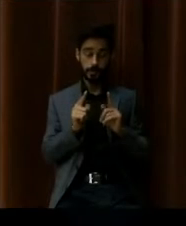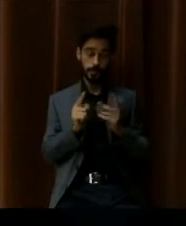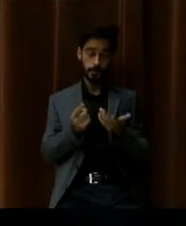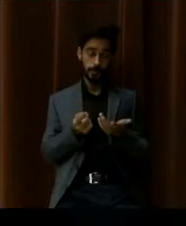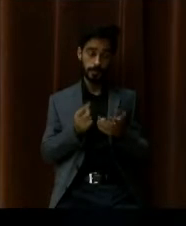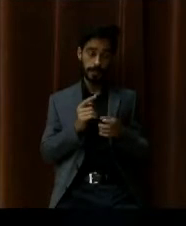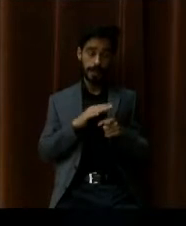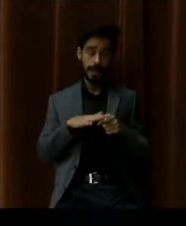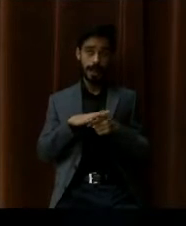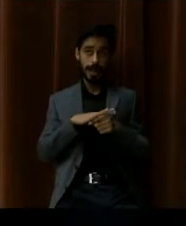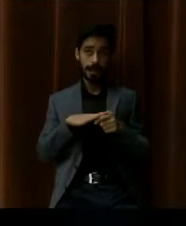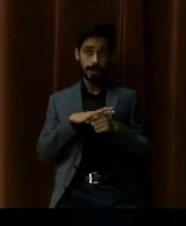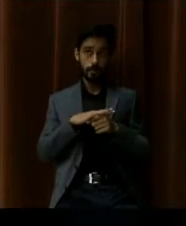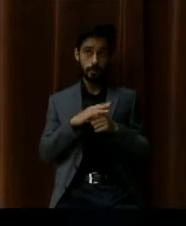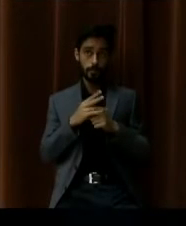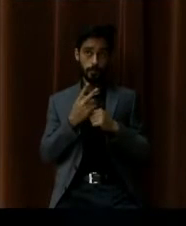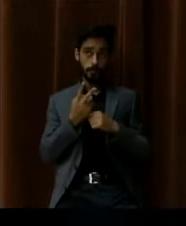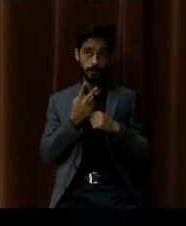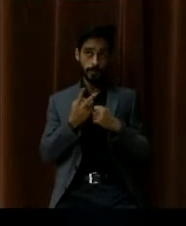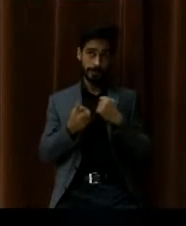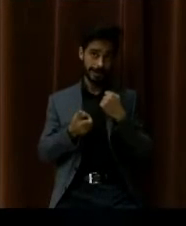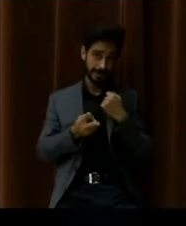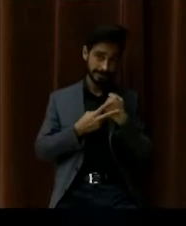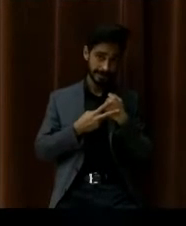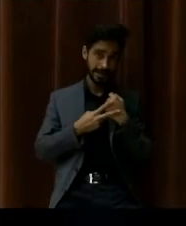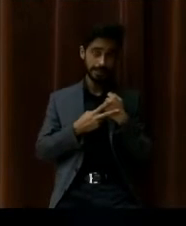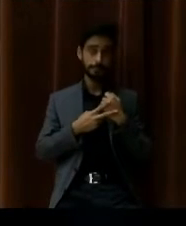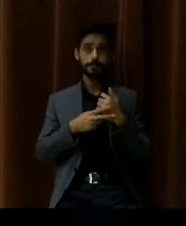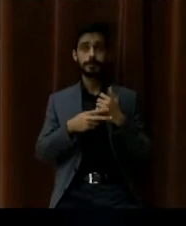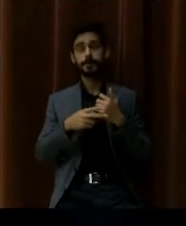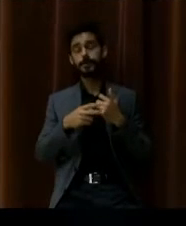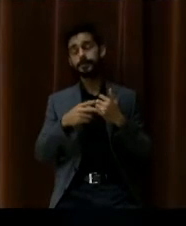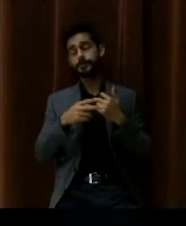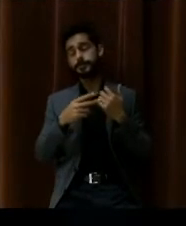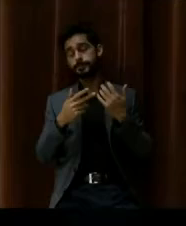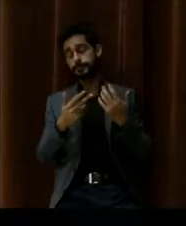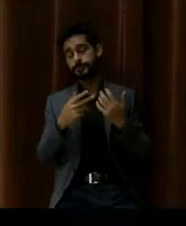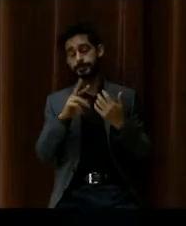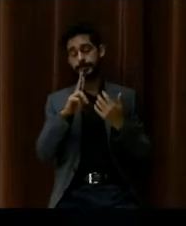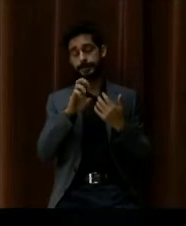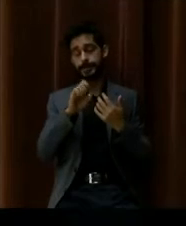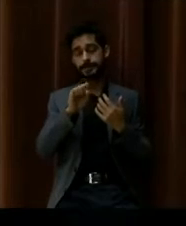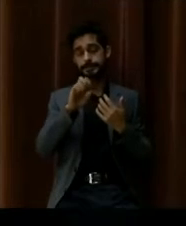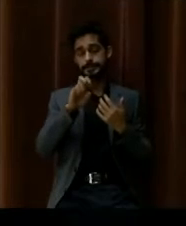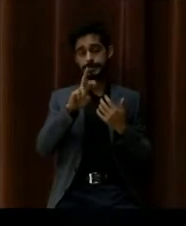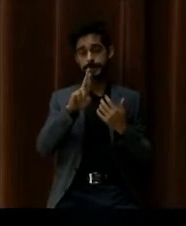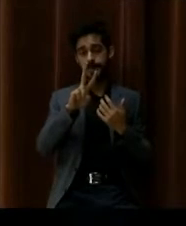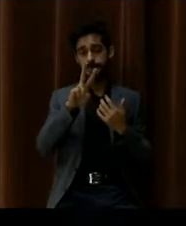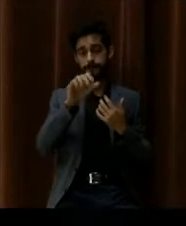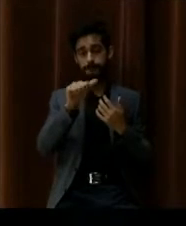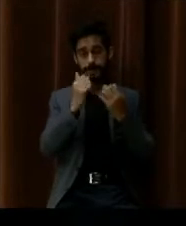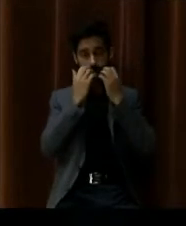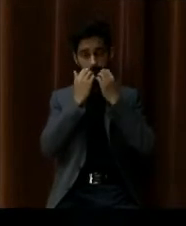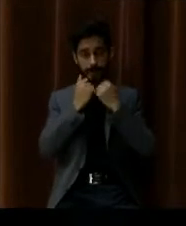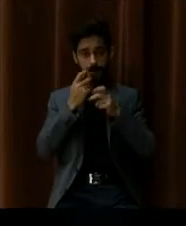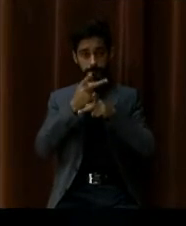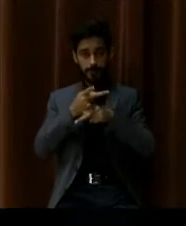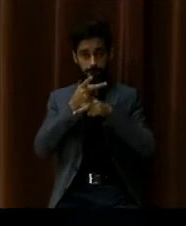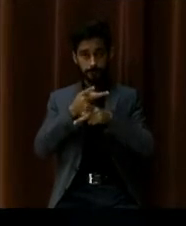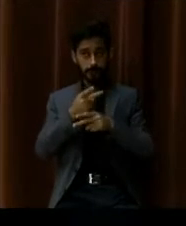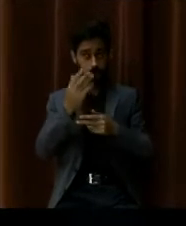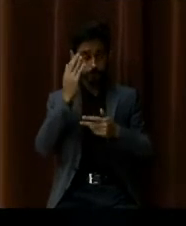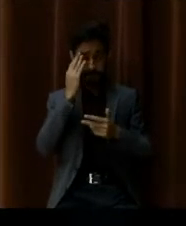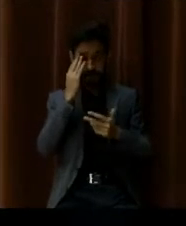como reserva o refugio que yo tenga entendido no hay ninguno porque eso si puedes